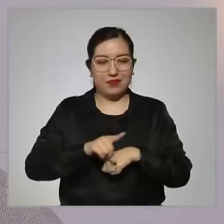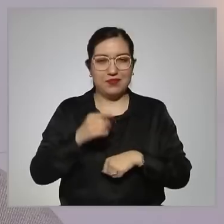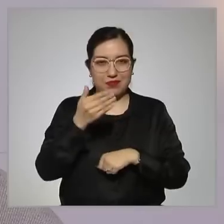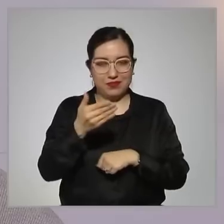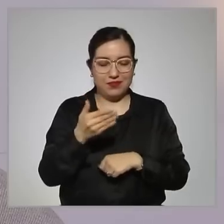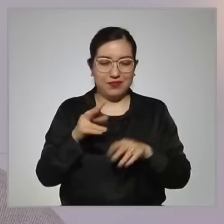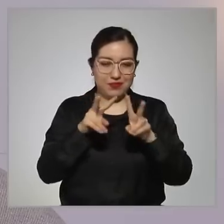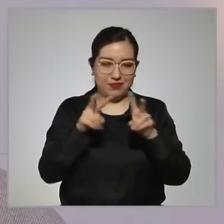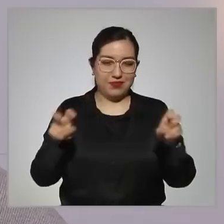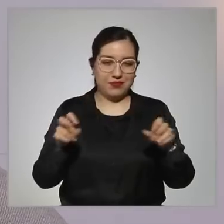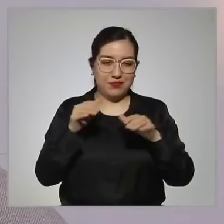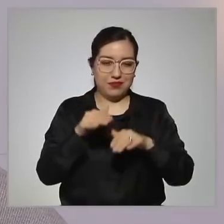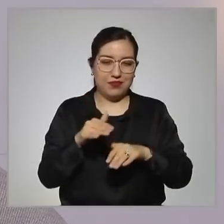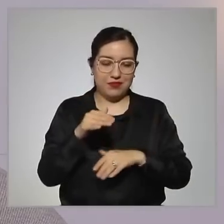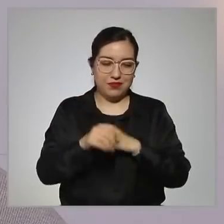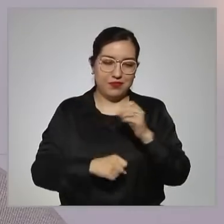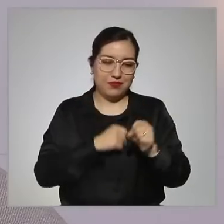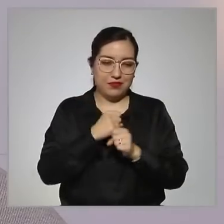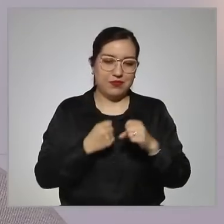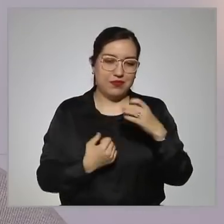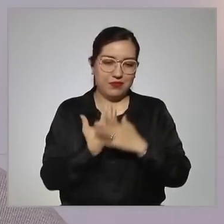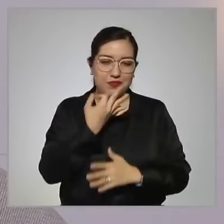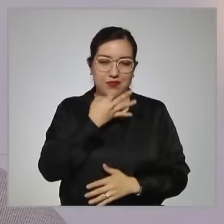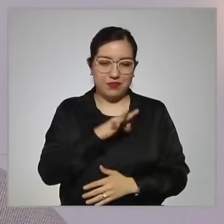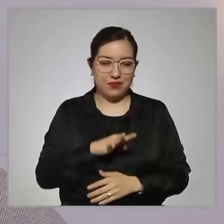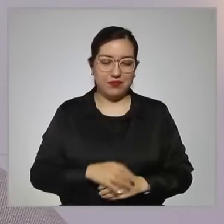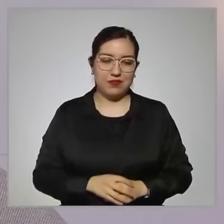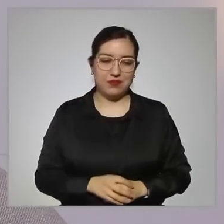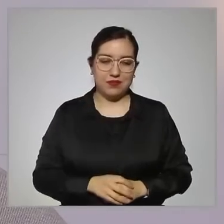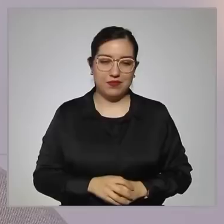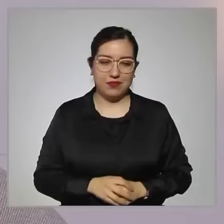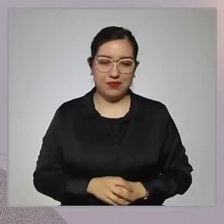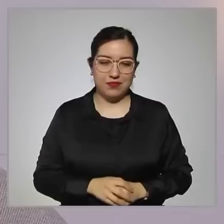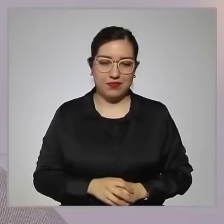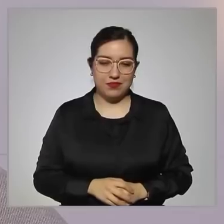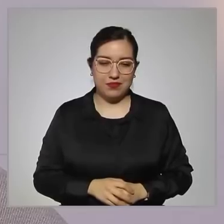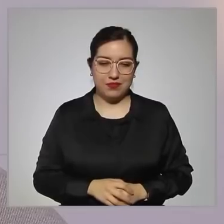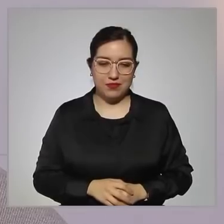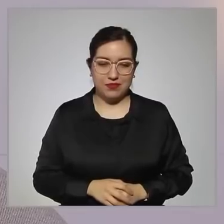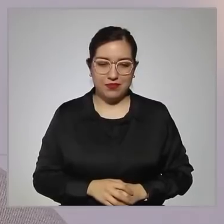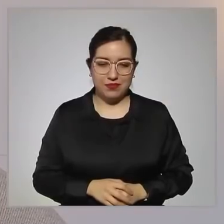hoy sobre todo esto de la celebración de Año Nuevo. Y ahorita regresamos.